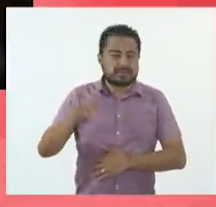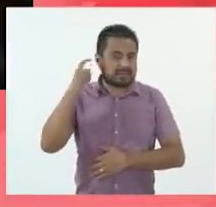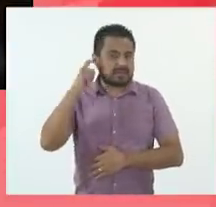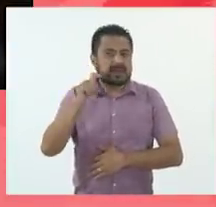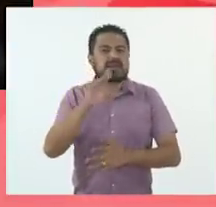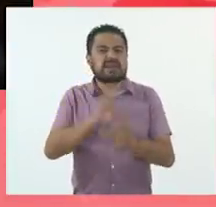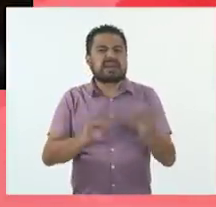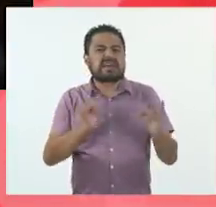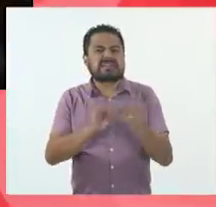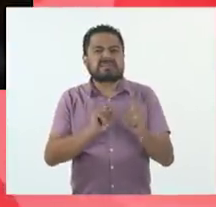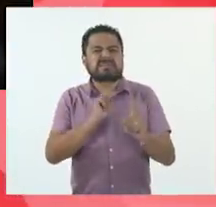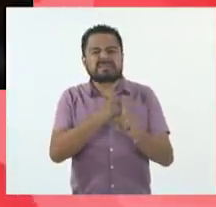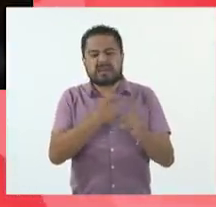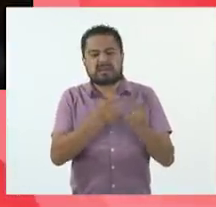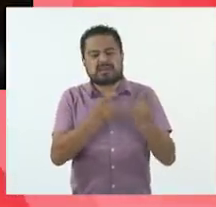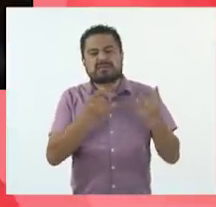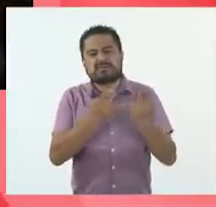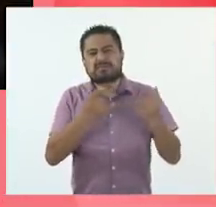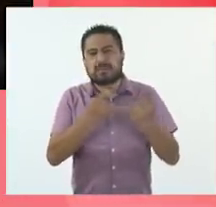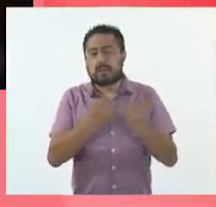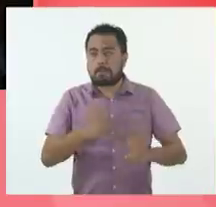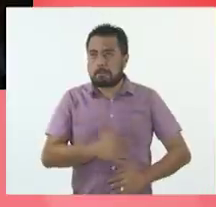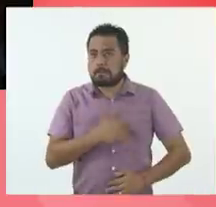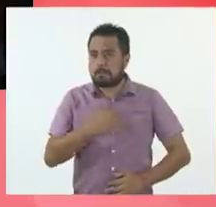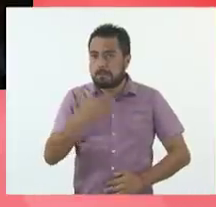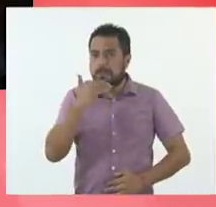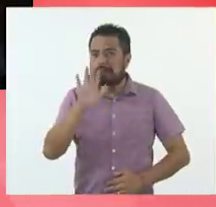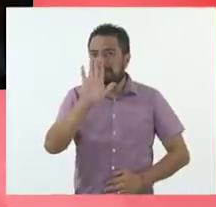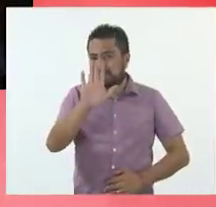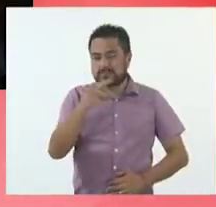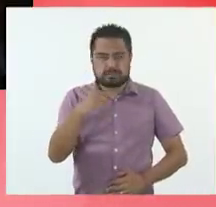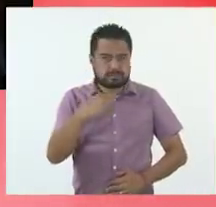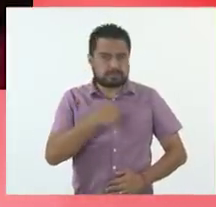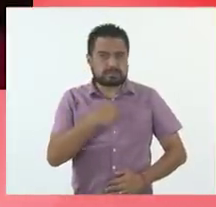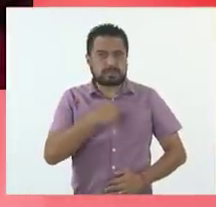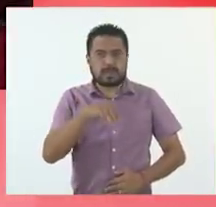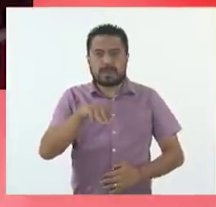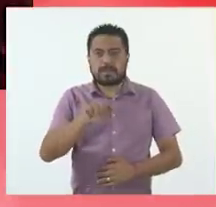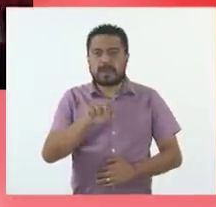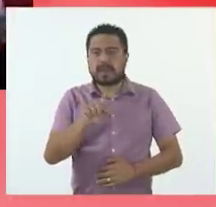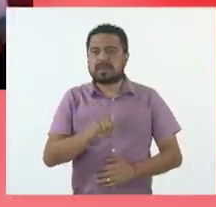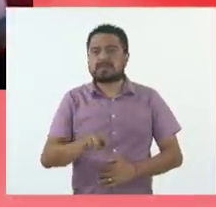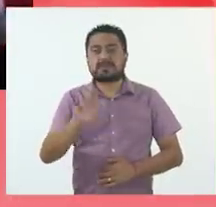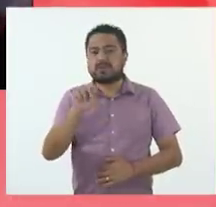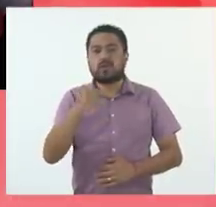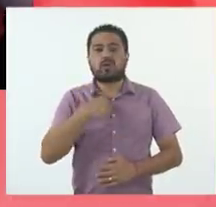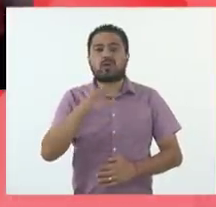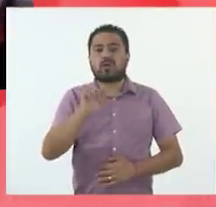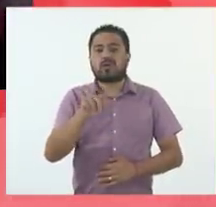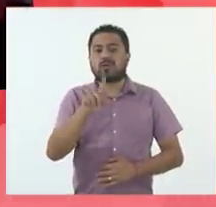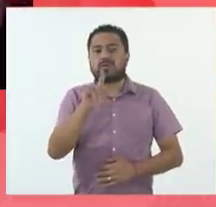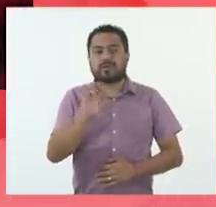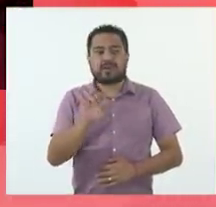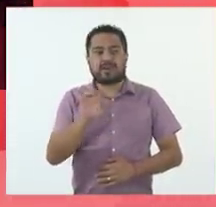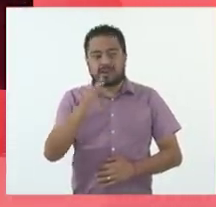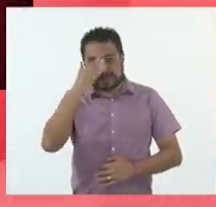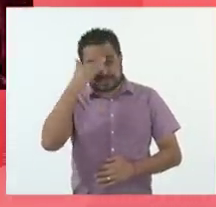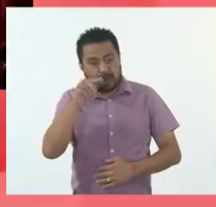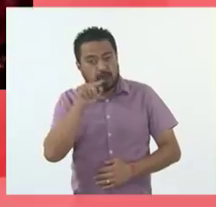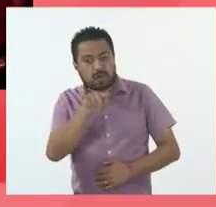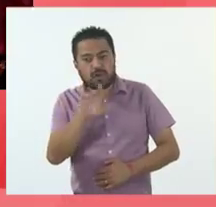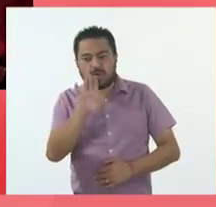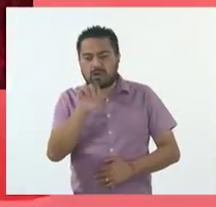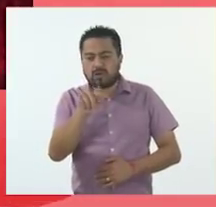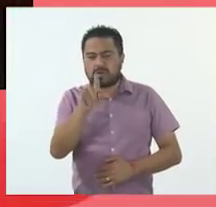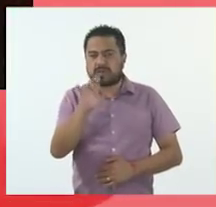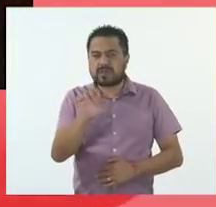les cuenten sus leyendas. Me parece muy bien. Oiga, yo fíjese que no soy Márquez, pero No. soy conde. Señor Conde, ¿Cómo señor ve? Conde y